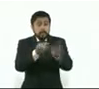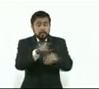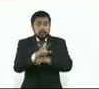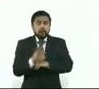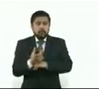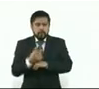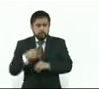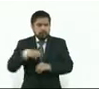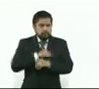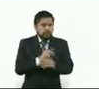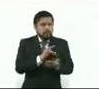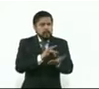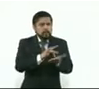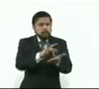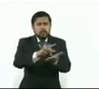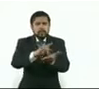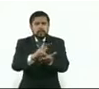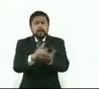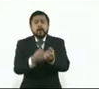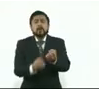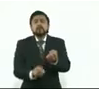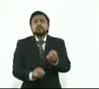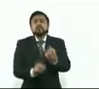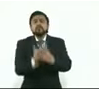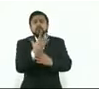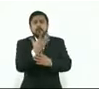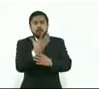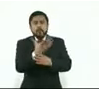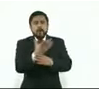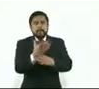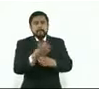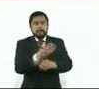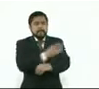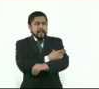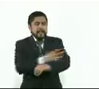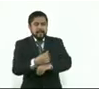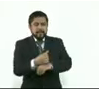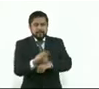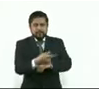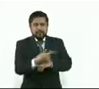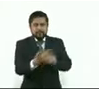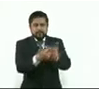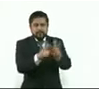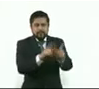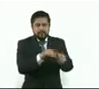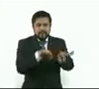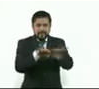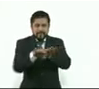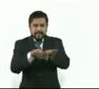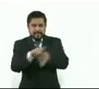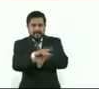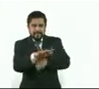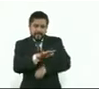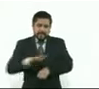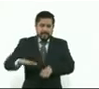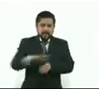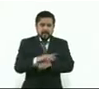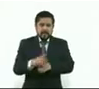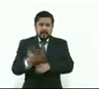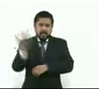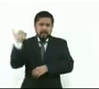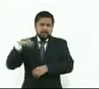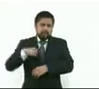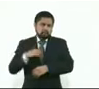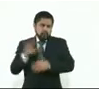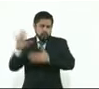de una nueva coordinación territorial. Es una promesa que hicimos desde el 2019 y por el